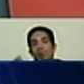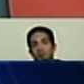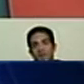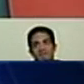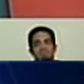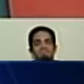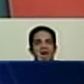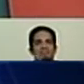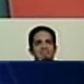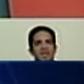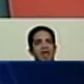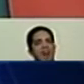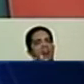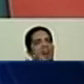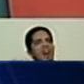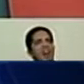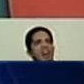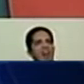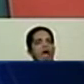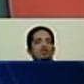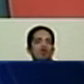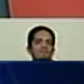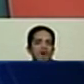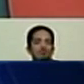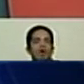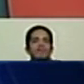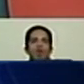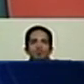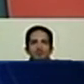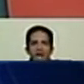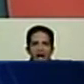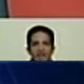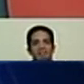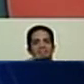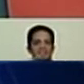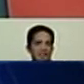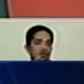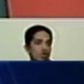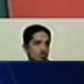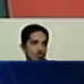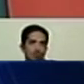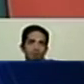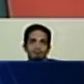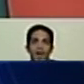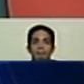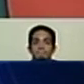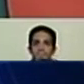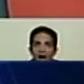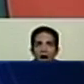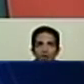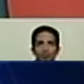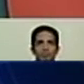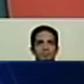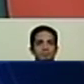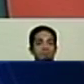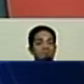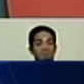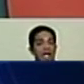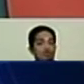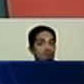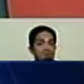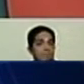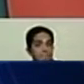mentira por parte del gobierno de Guyana, donde ha dicho que nosotros abordamos el barco. De no haberse retirado, nosotros hubiésemos